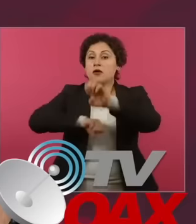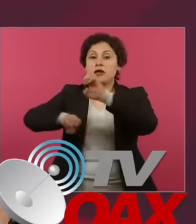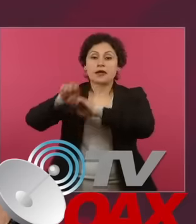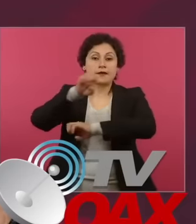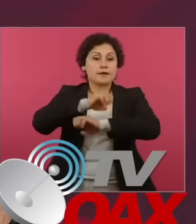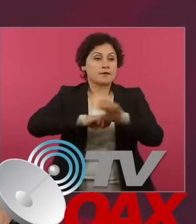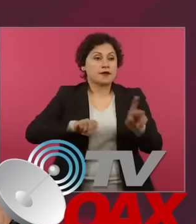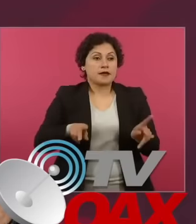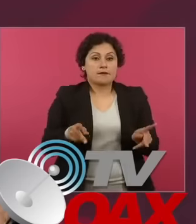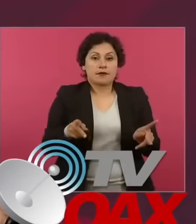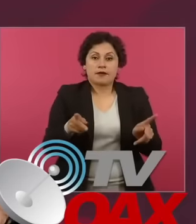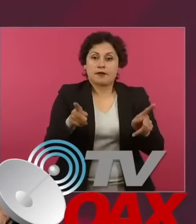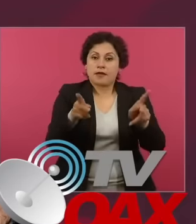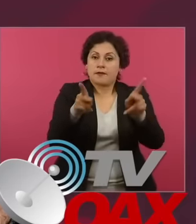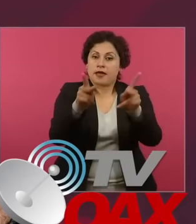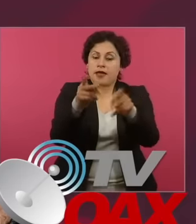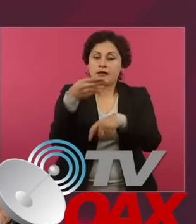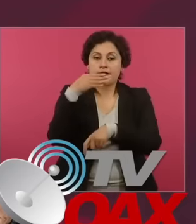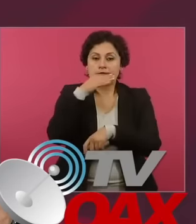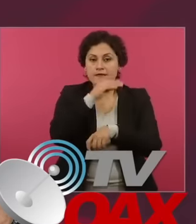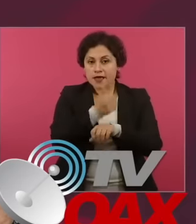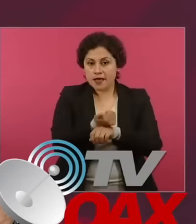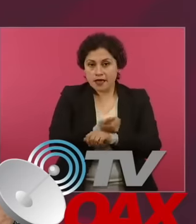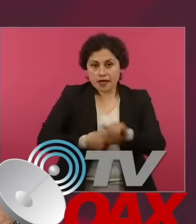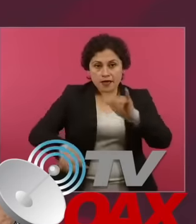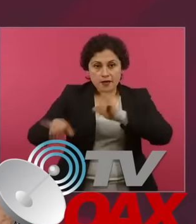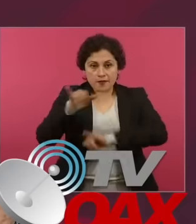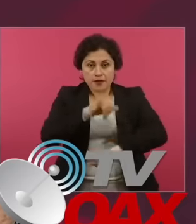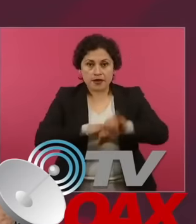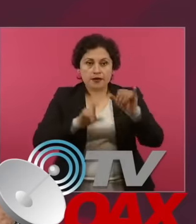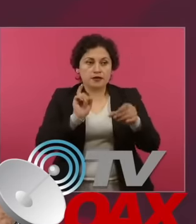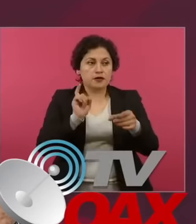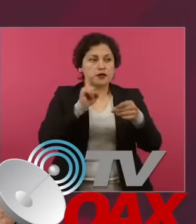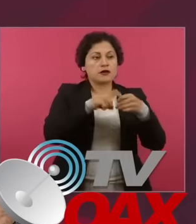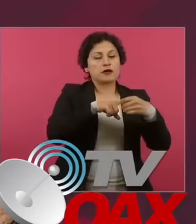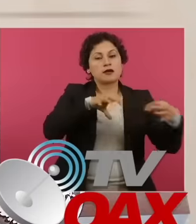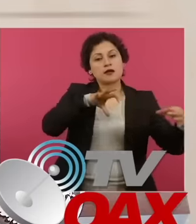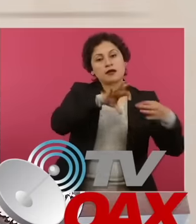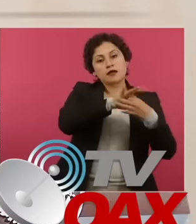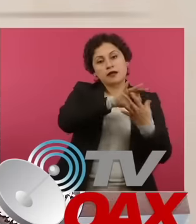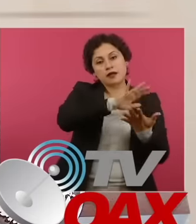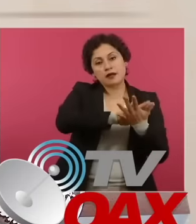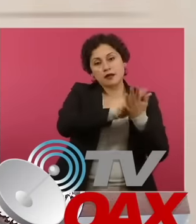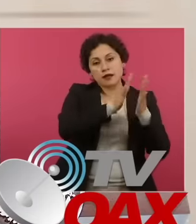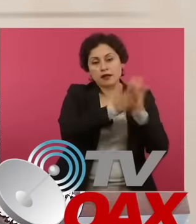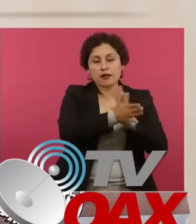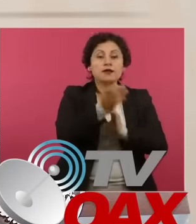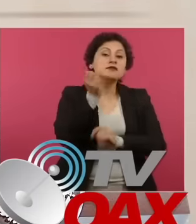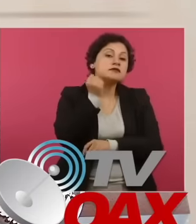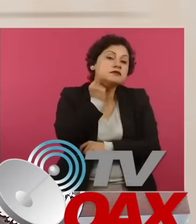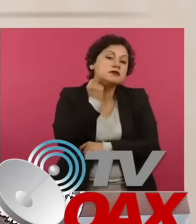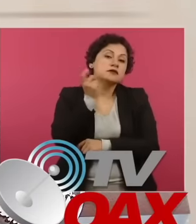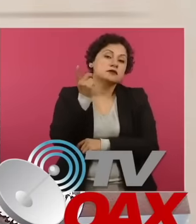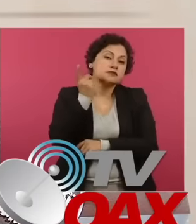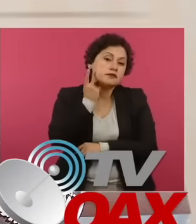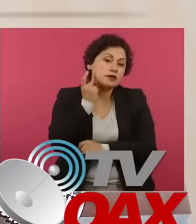tienen mucha influencia en el Congreso, en el gobierno, llegan